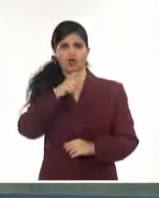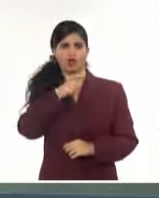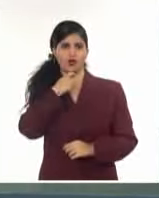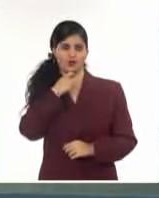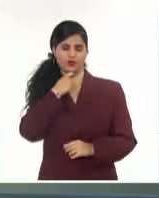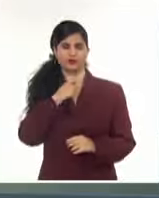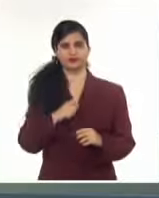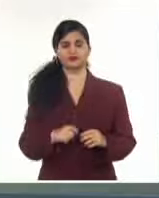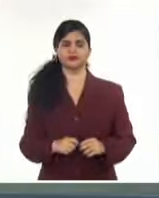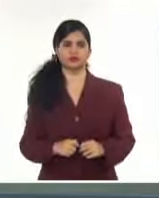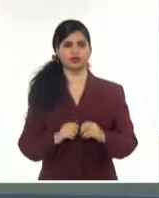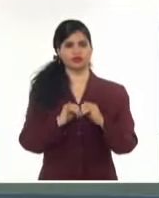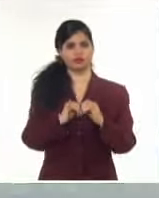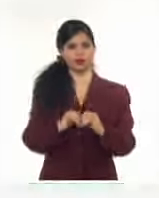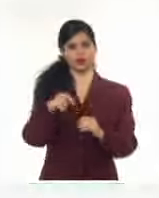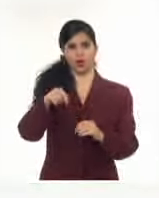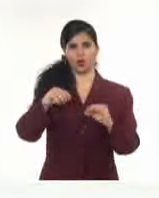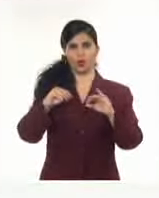Bernardo Espinosa. Veamos.